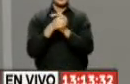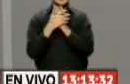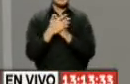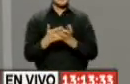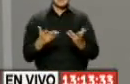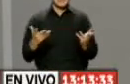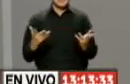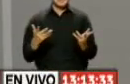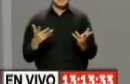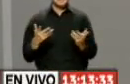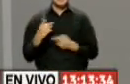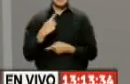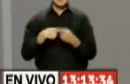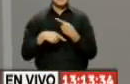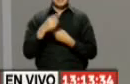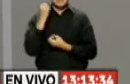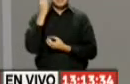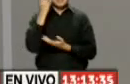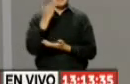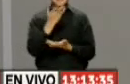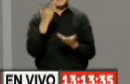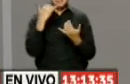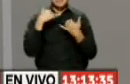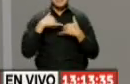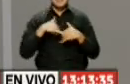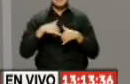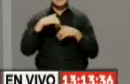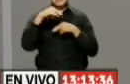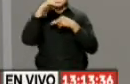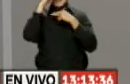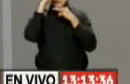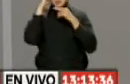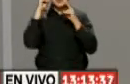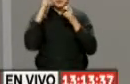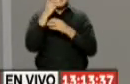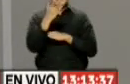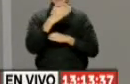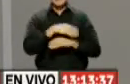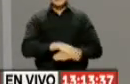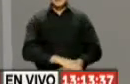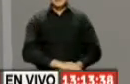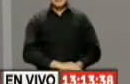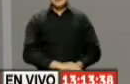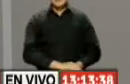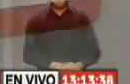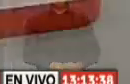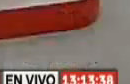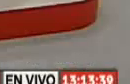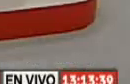Islas Galápagos. Vamos a hacer la primera pausa, regresamos en breve con más noticias para ustedes. Sigan con nosotros.